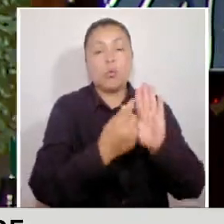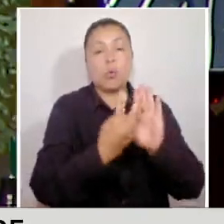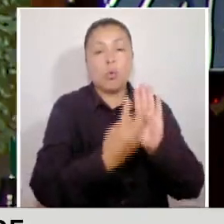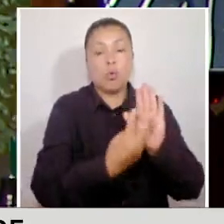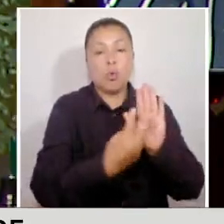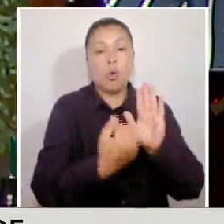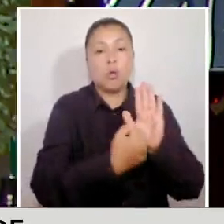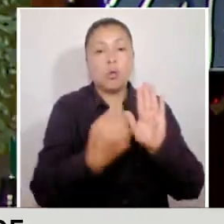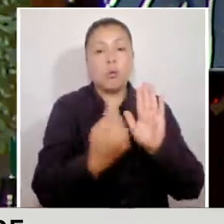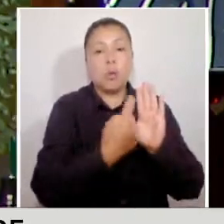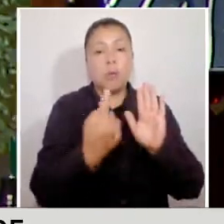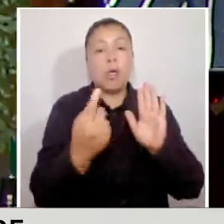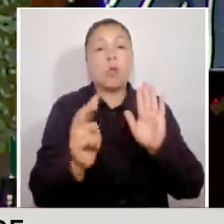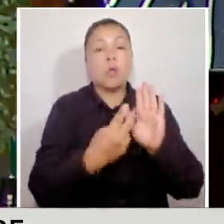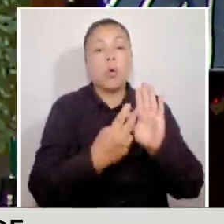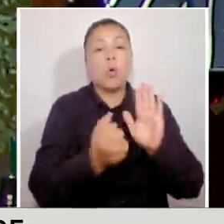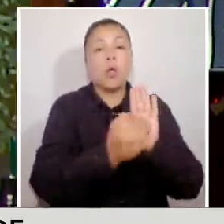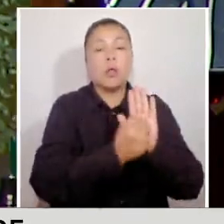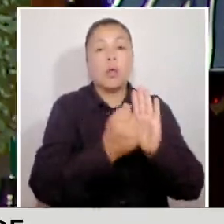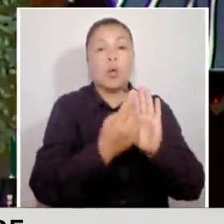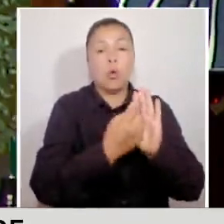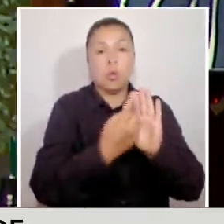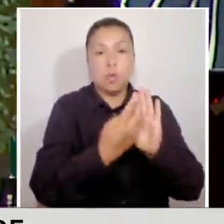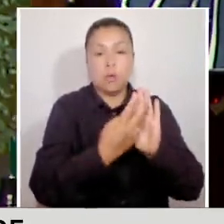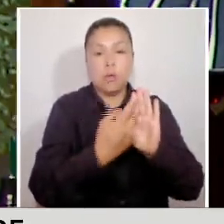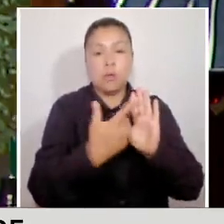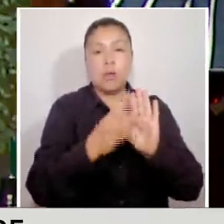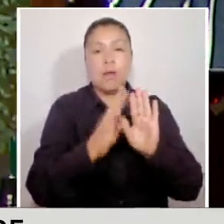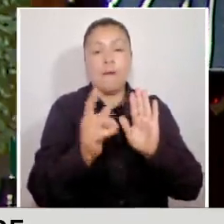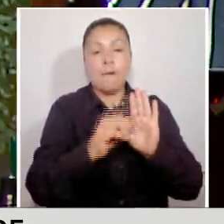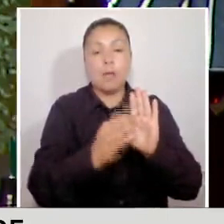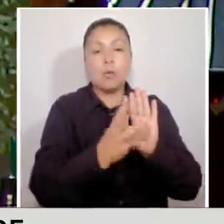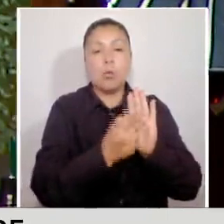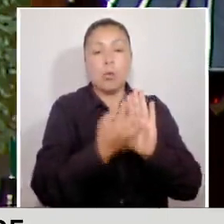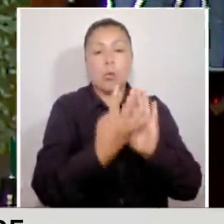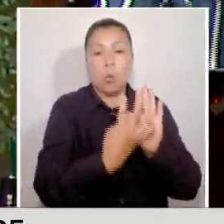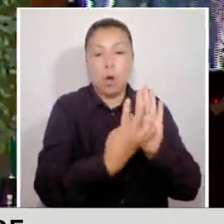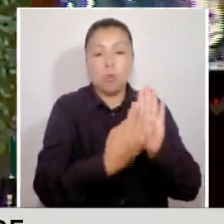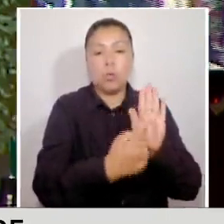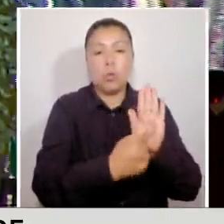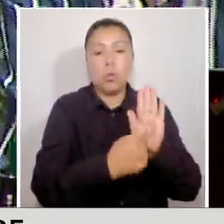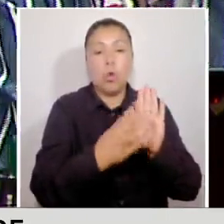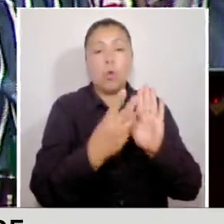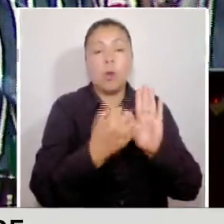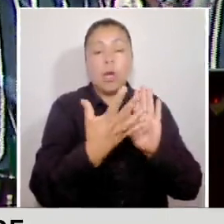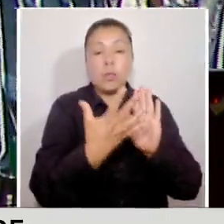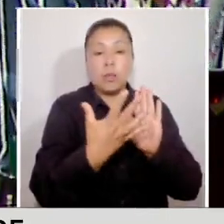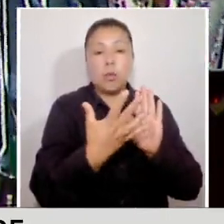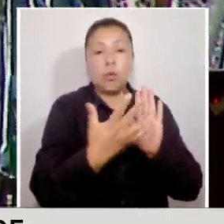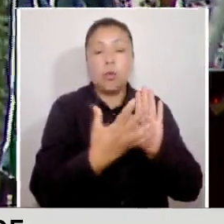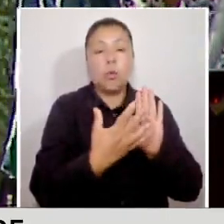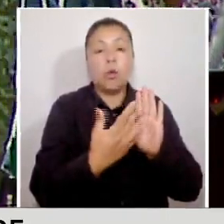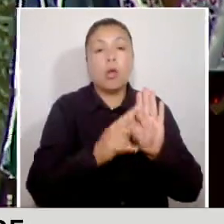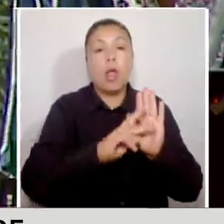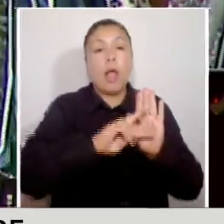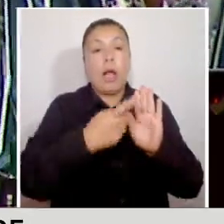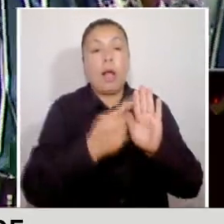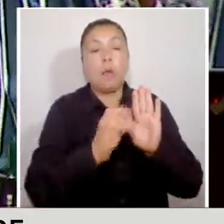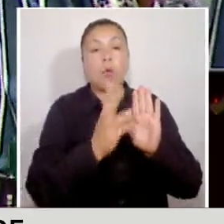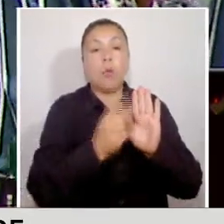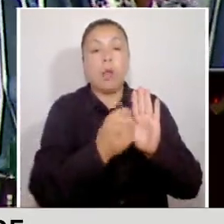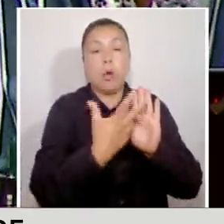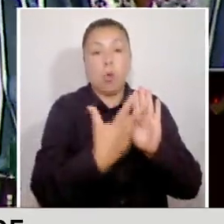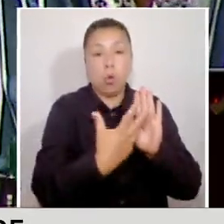primero y segundo del artículo 127 bis del numeral 4 el numeral 5 que ha pasado a ser numeral 8 en el